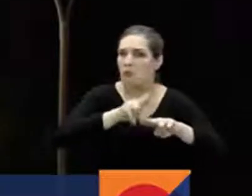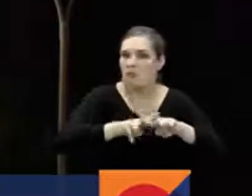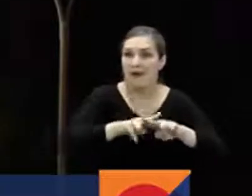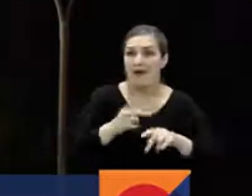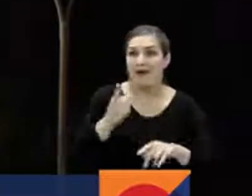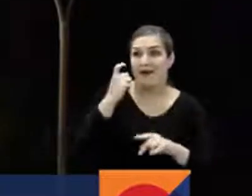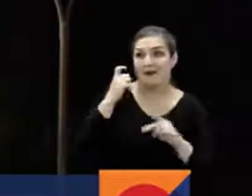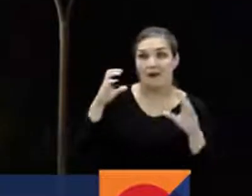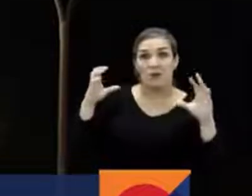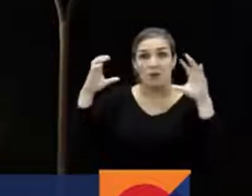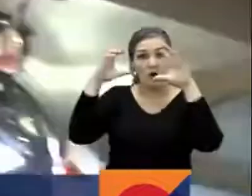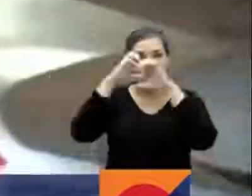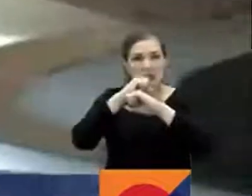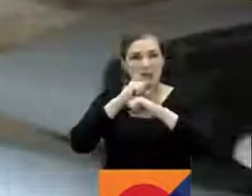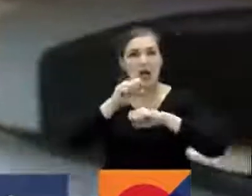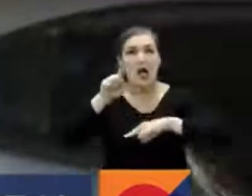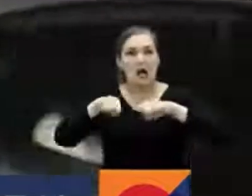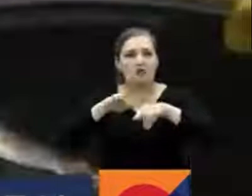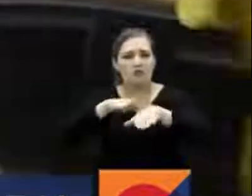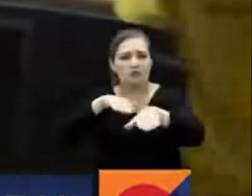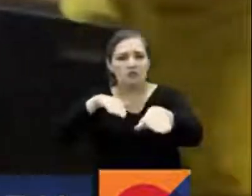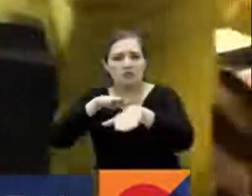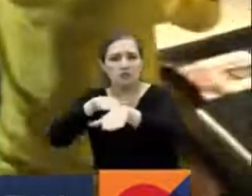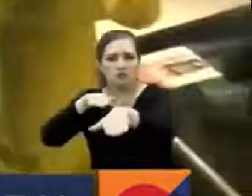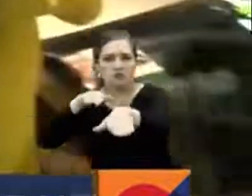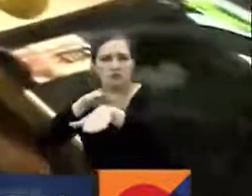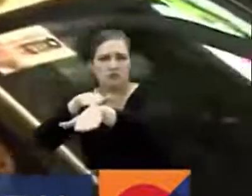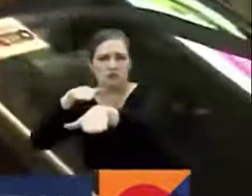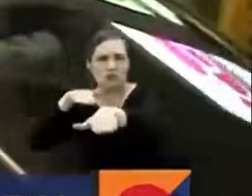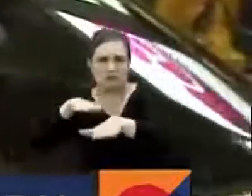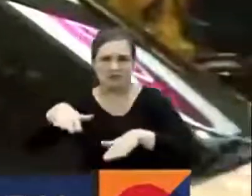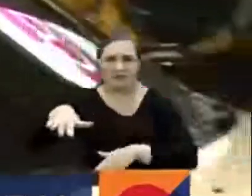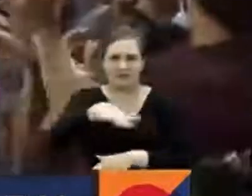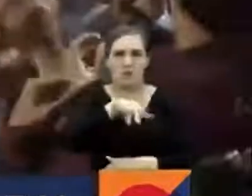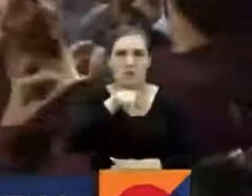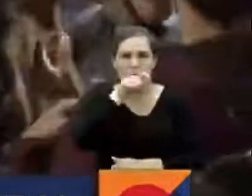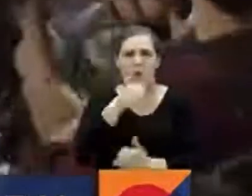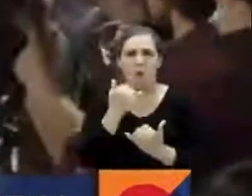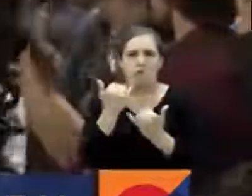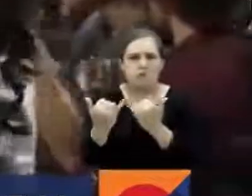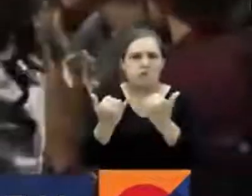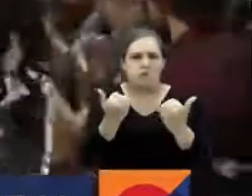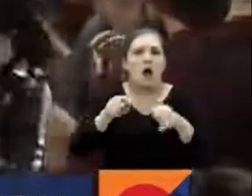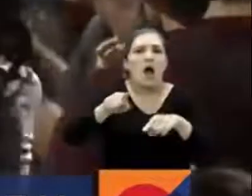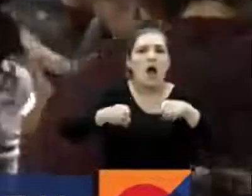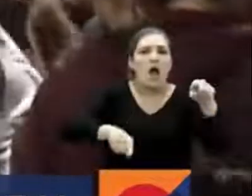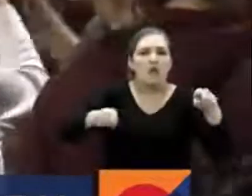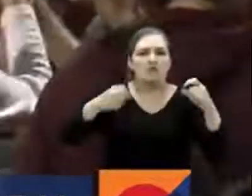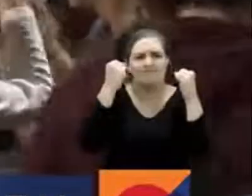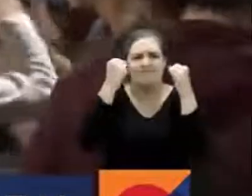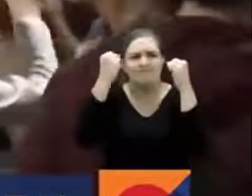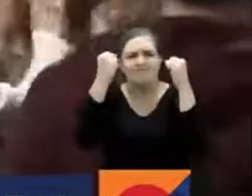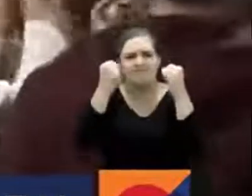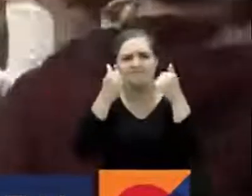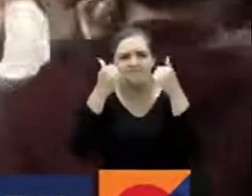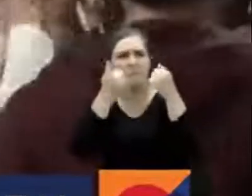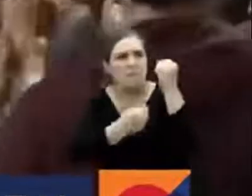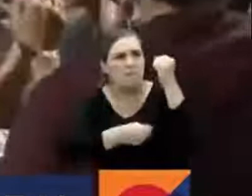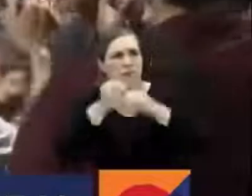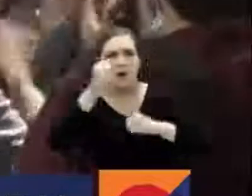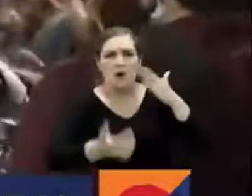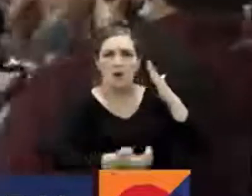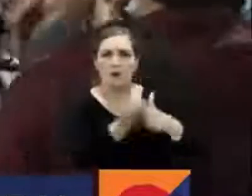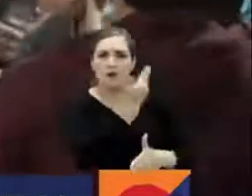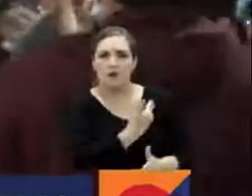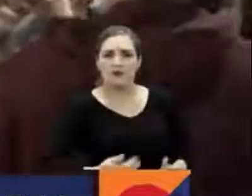la noche se registraron algunas caravanas en distintos puntos del área metropolitana en sinónimo de victoria por el nuevo presidente